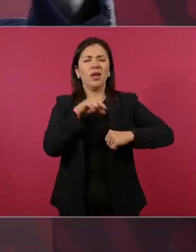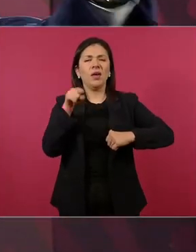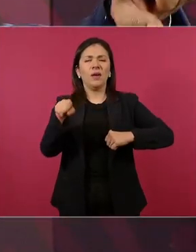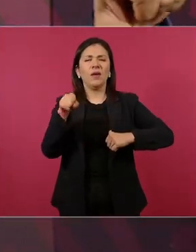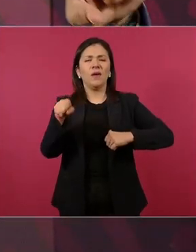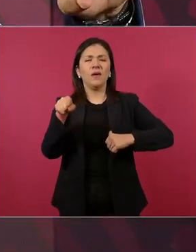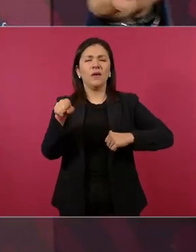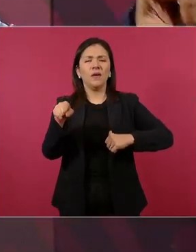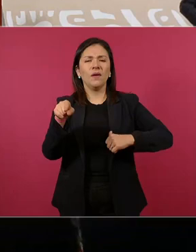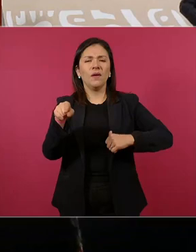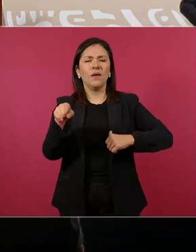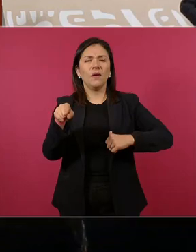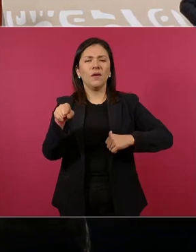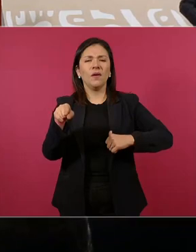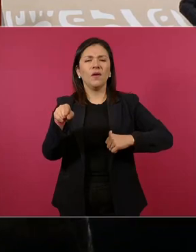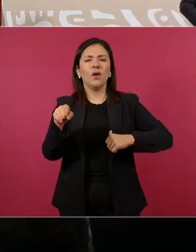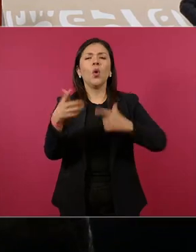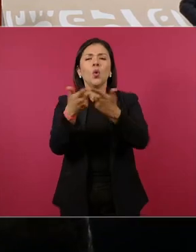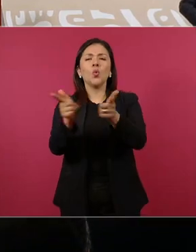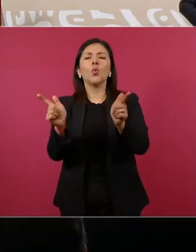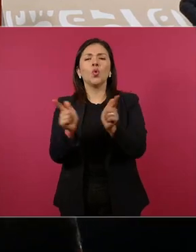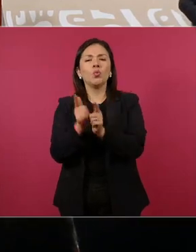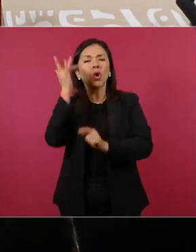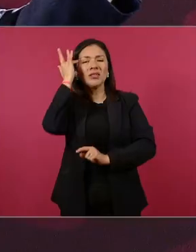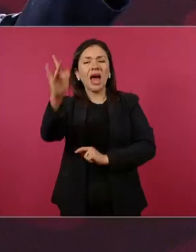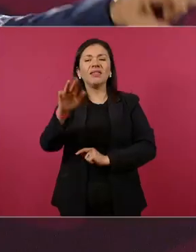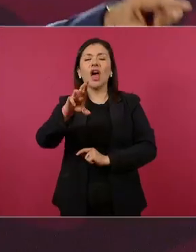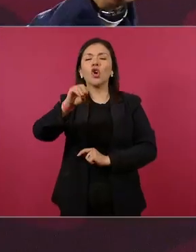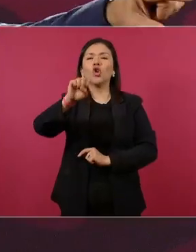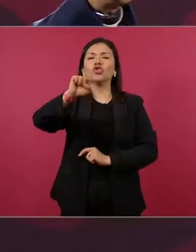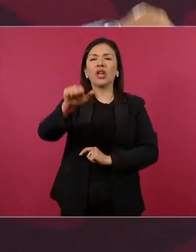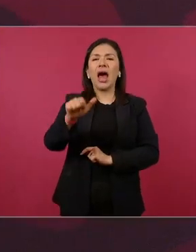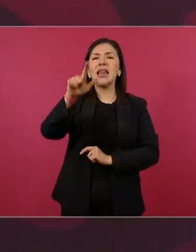uno de los de Santa Rosa de Lima. De Santa Rosa de Lima, de